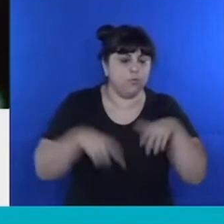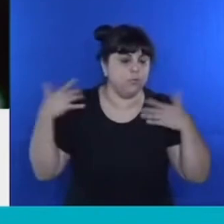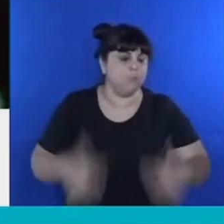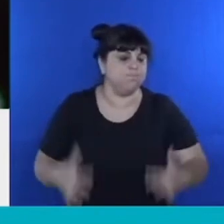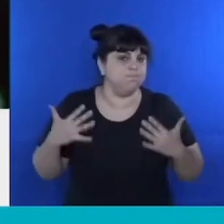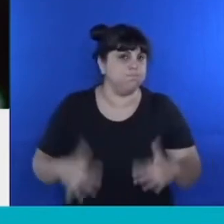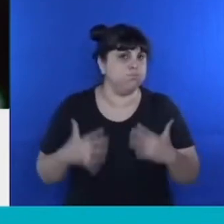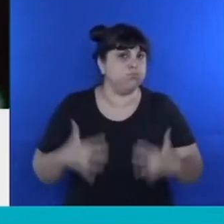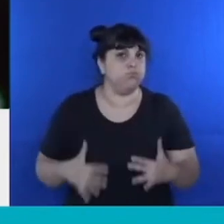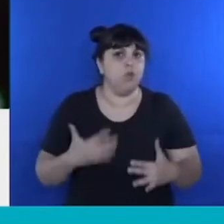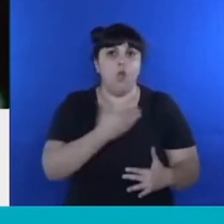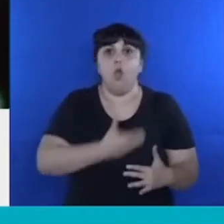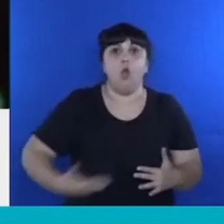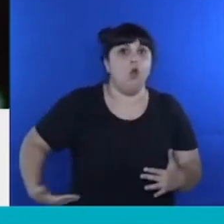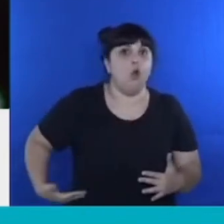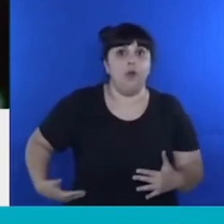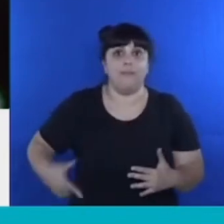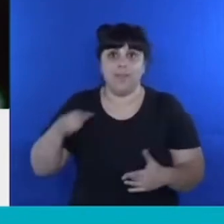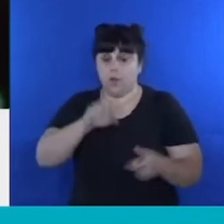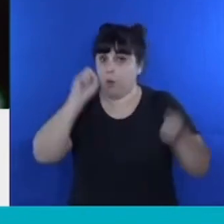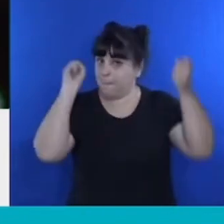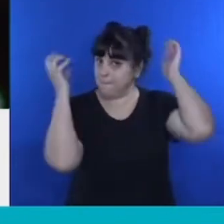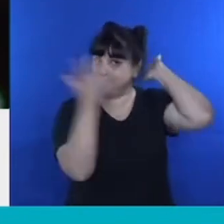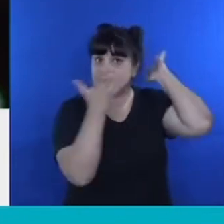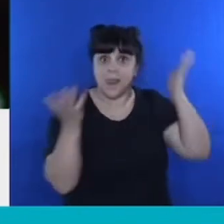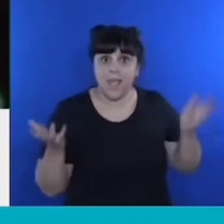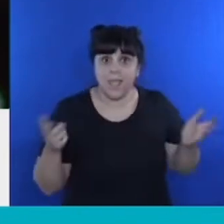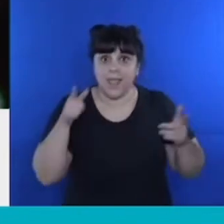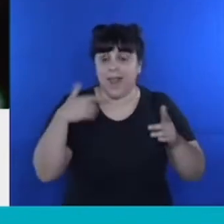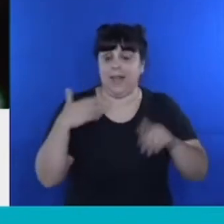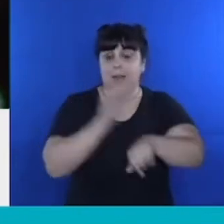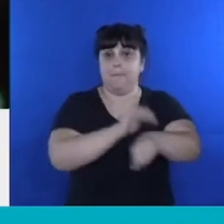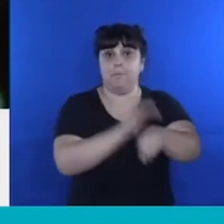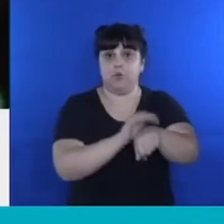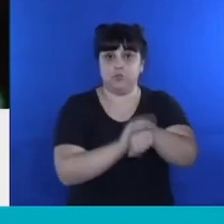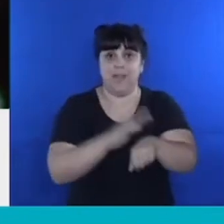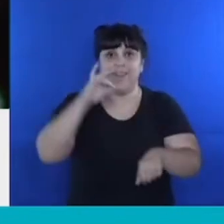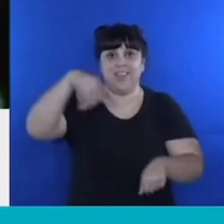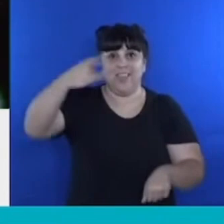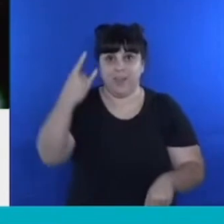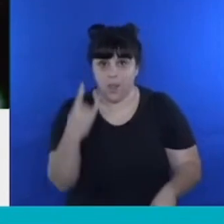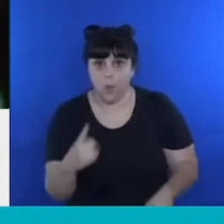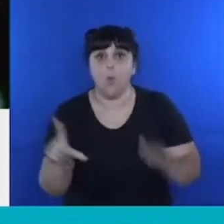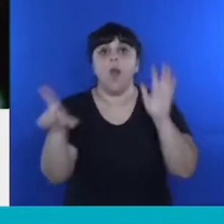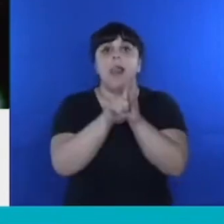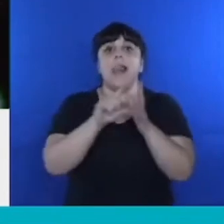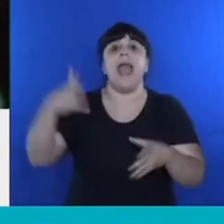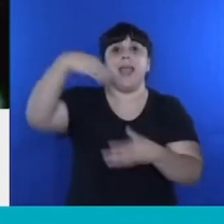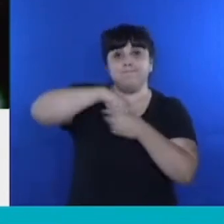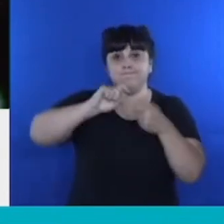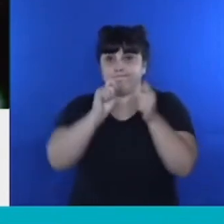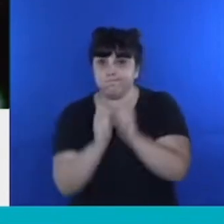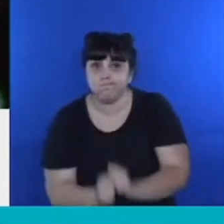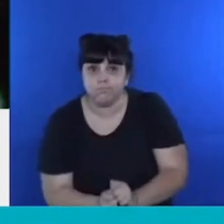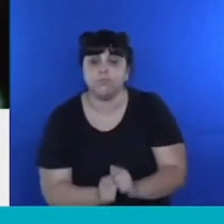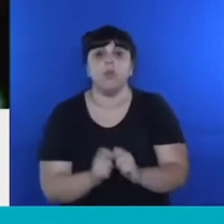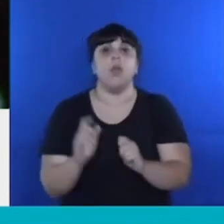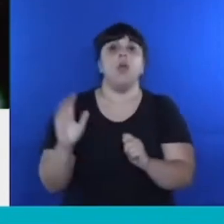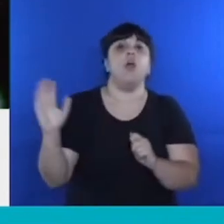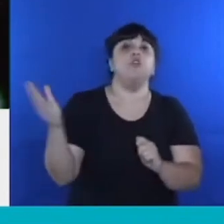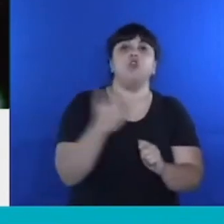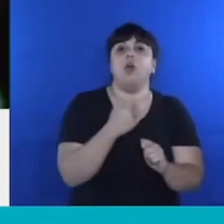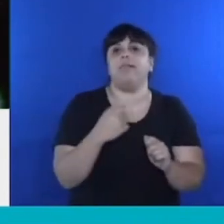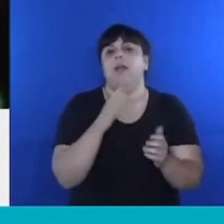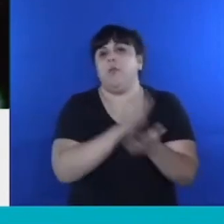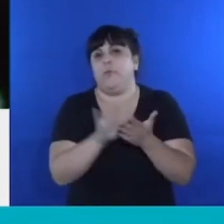grande con el gobierno de Javier Milei a la cabeza, con el DNU, con la ley ómnibus, con las leyes y con los